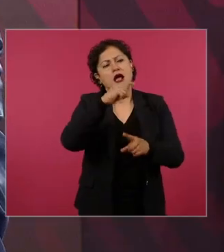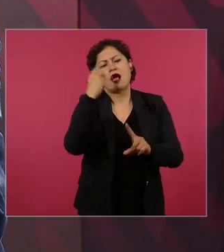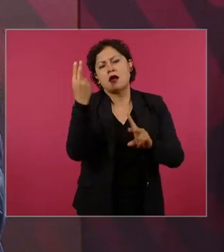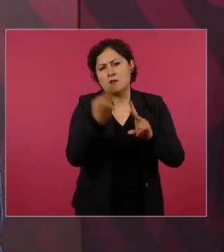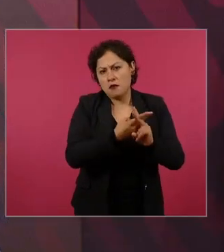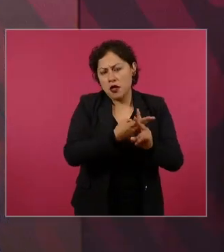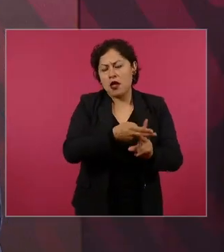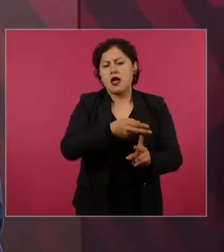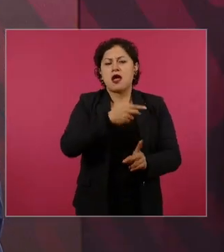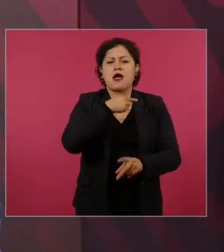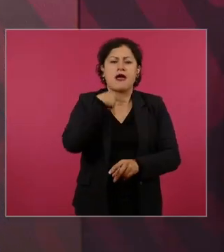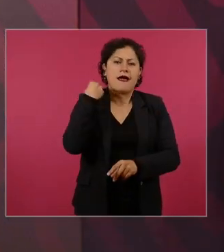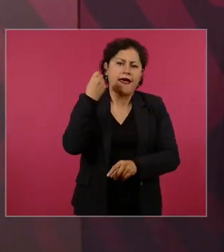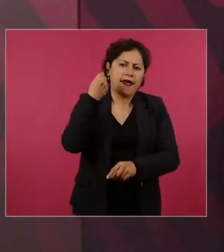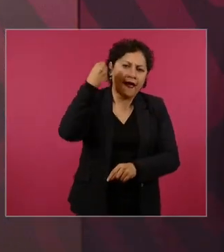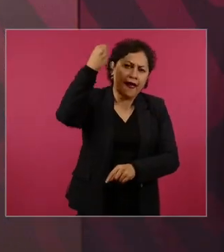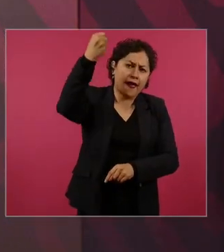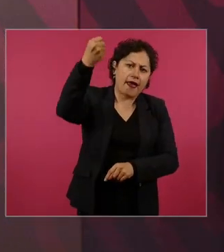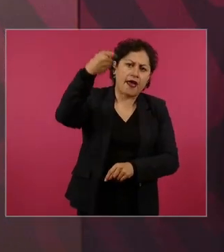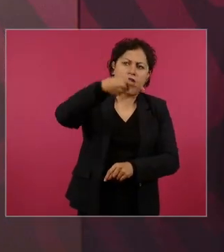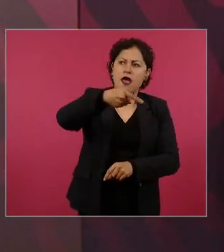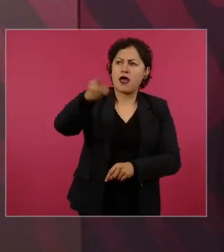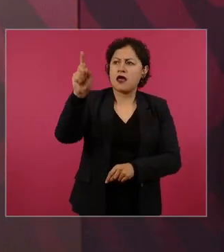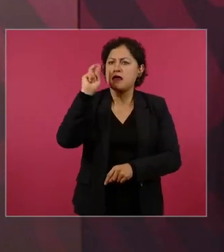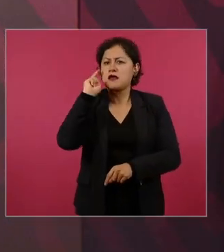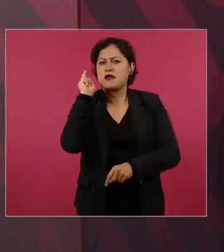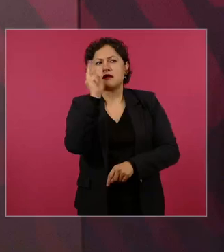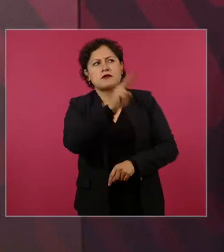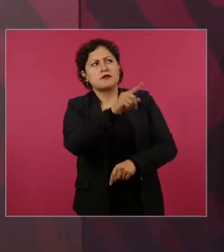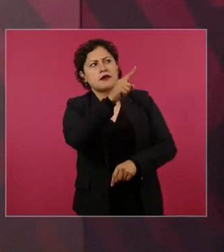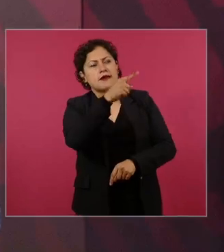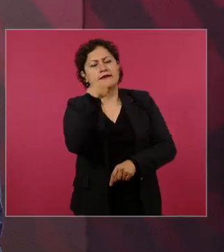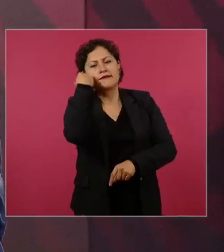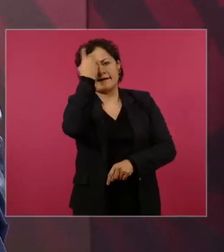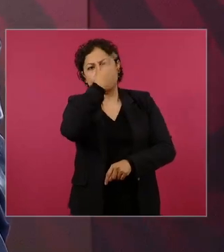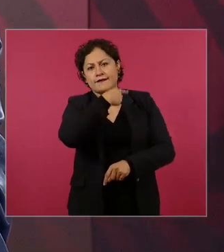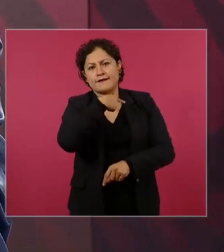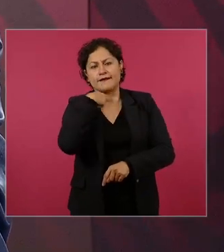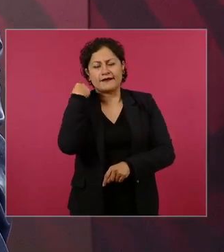cabeza 10 años en la plaza principal de Guanajuato,